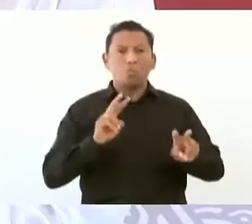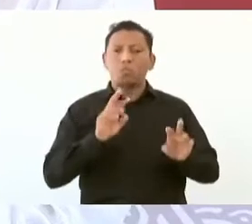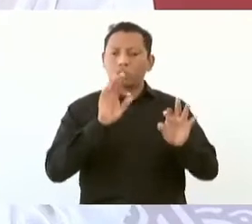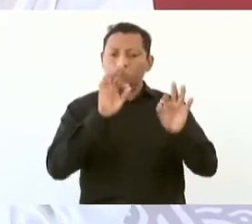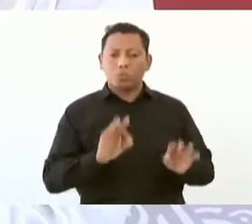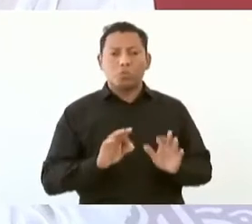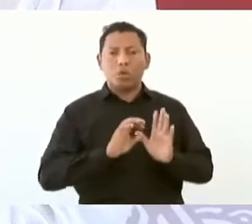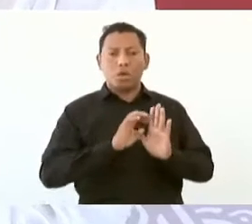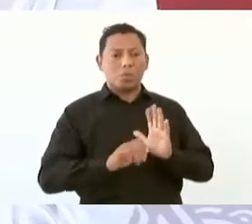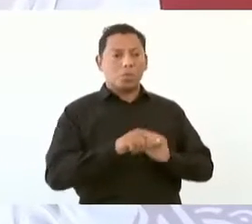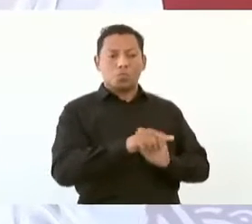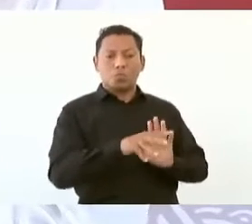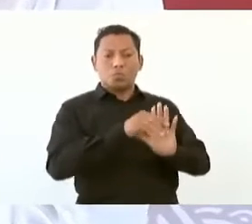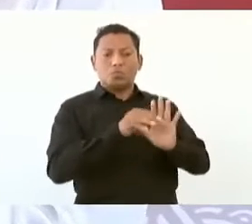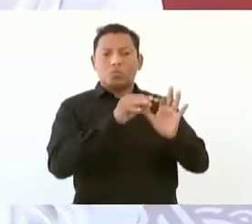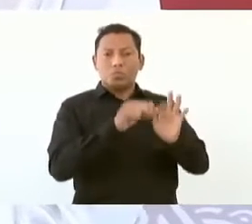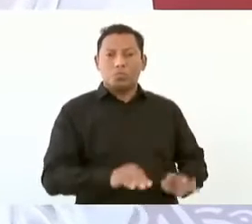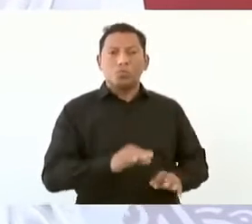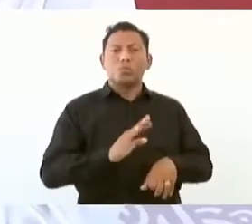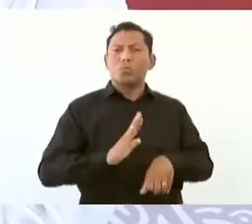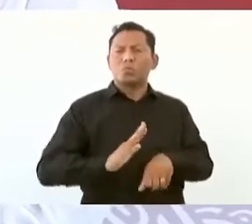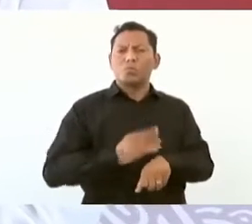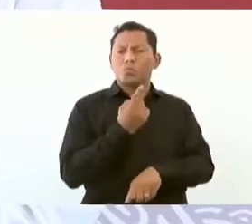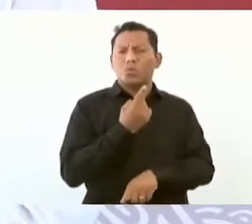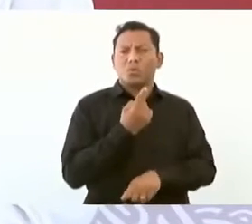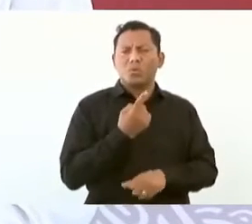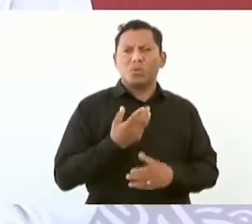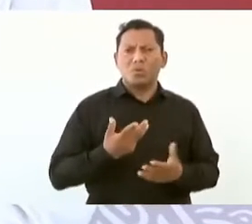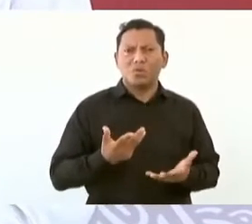porque no se haría